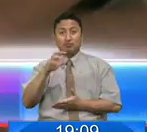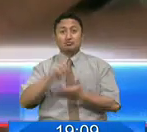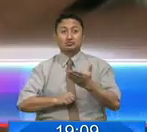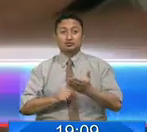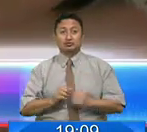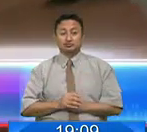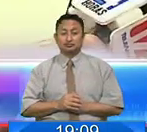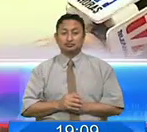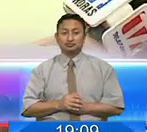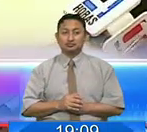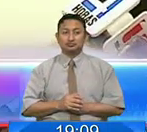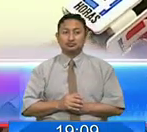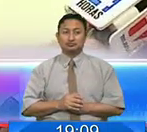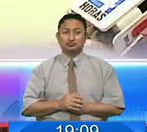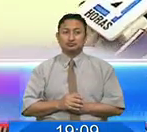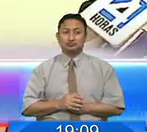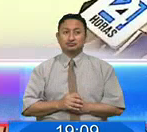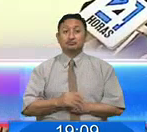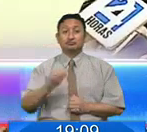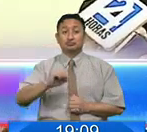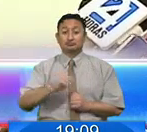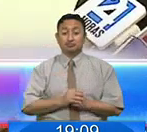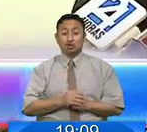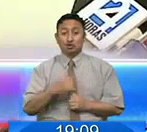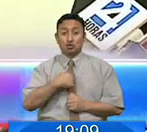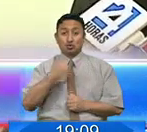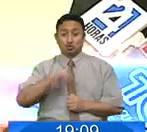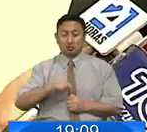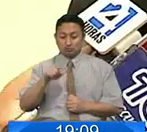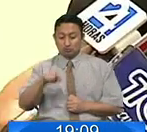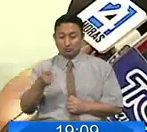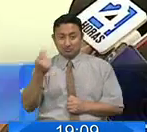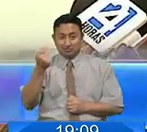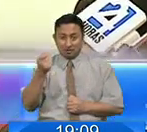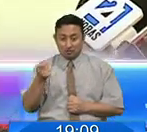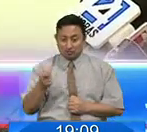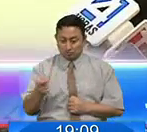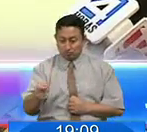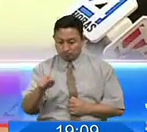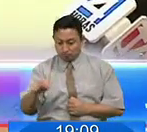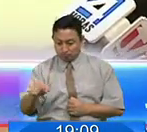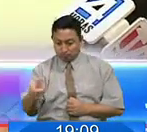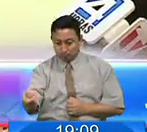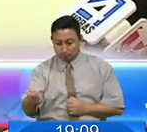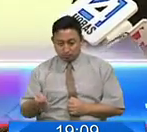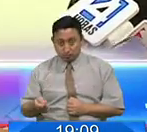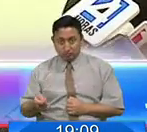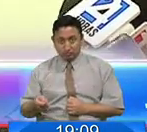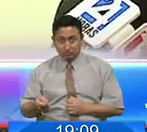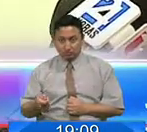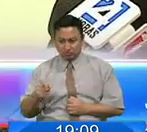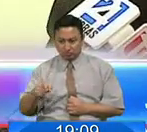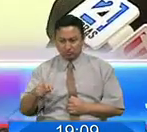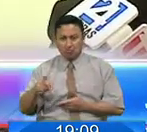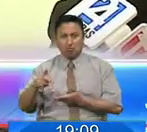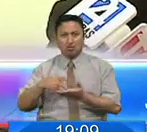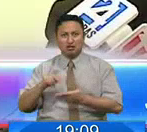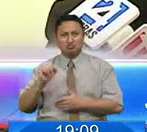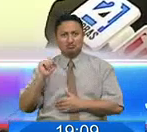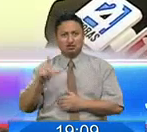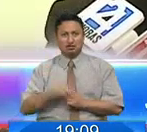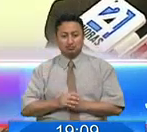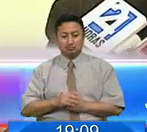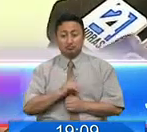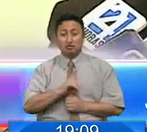usuarios de esta modalidad va a ser caro el que se pueda retirar el efectivo directamente desde los cajeros automáticos o en